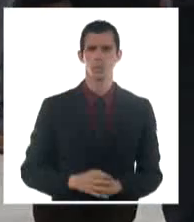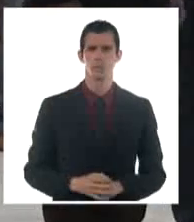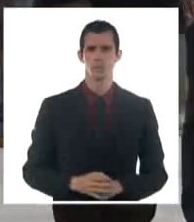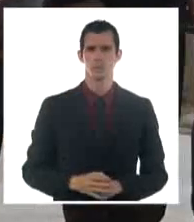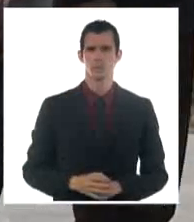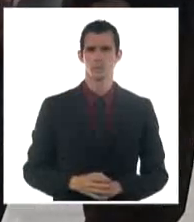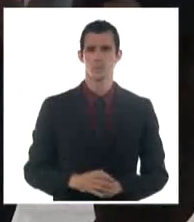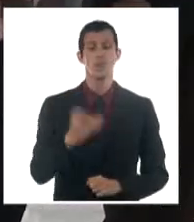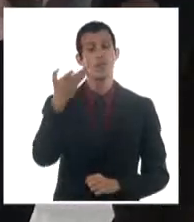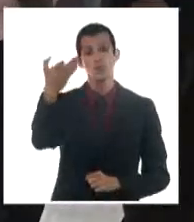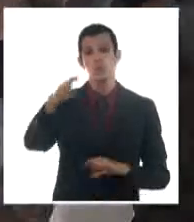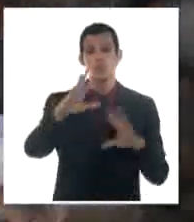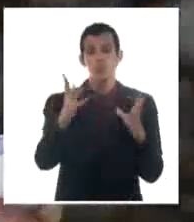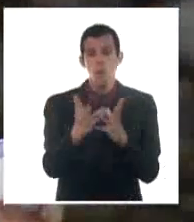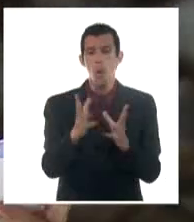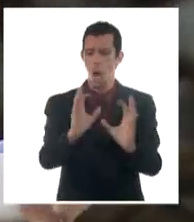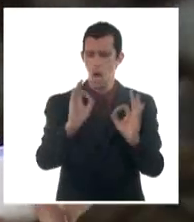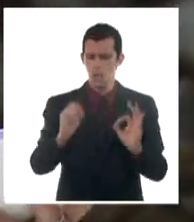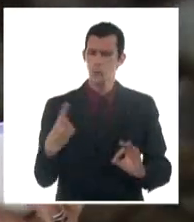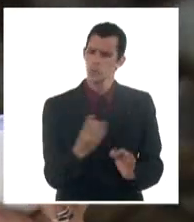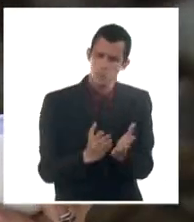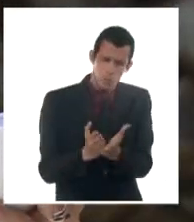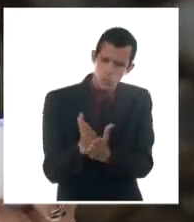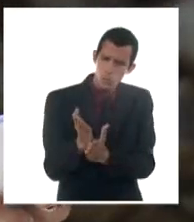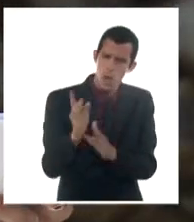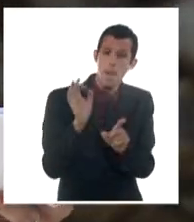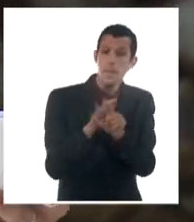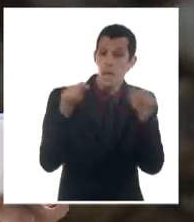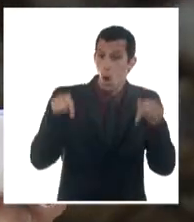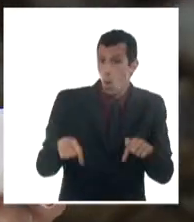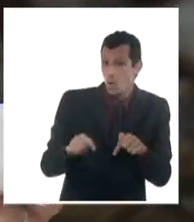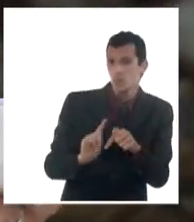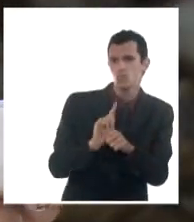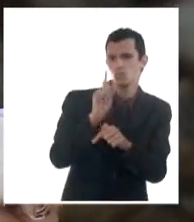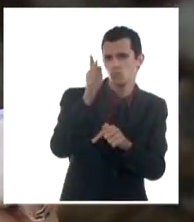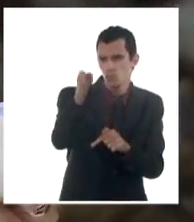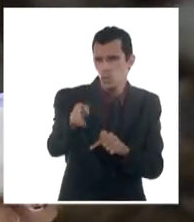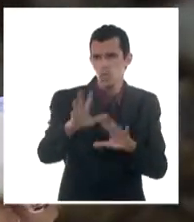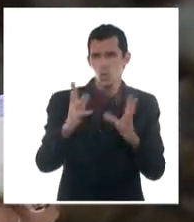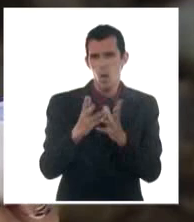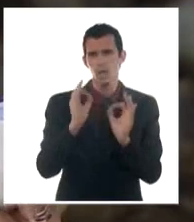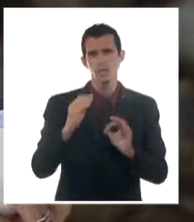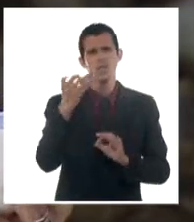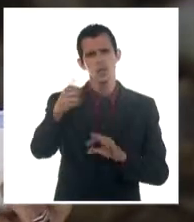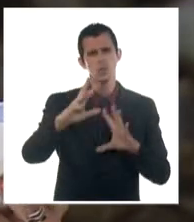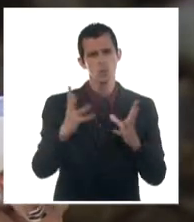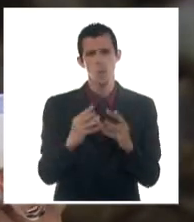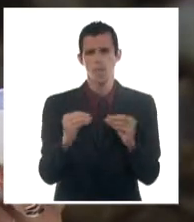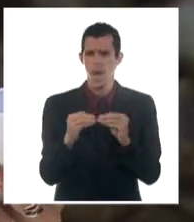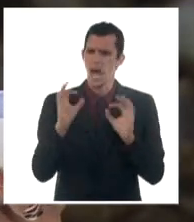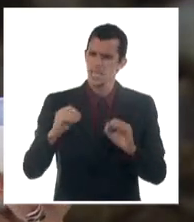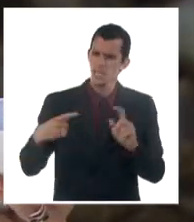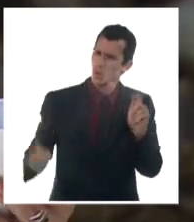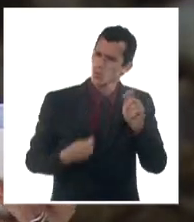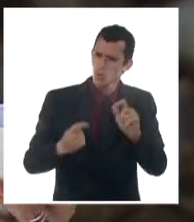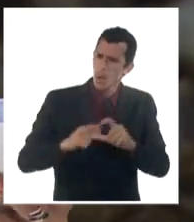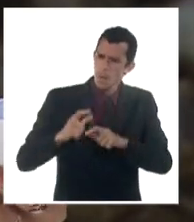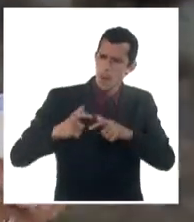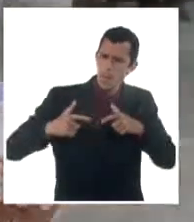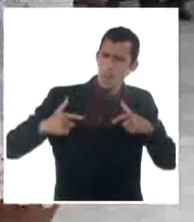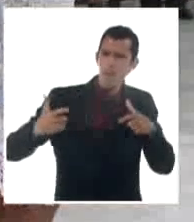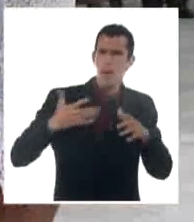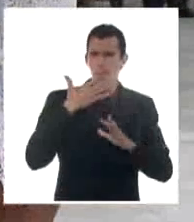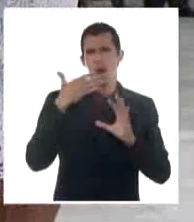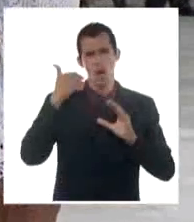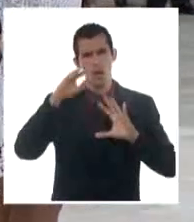del porvenir, es el camino del mañana, porque así tendrá que ser cada vez más, y así, dentro de nuestra